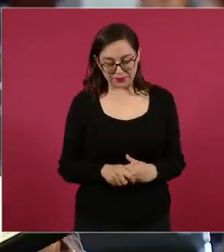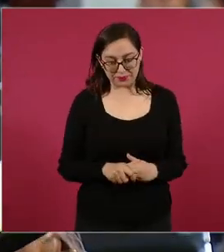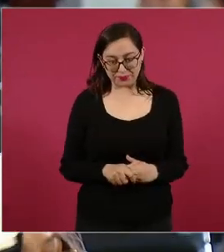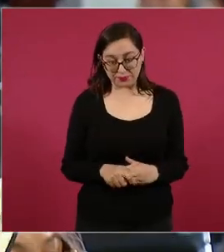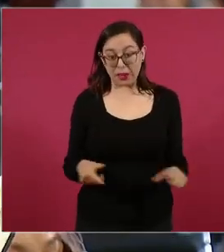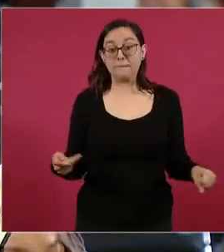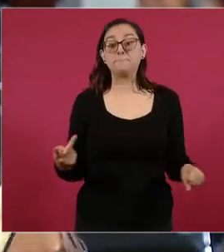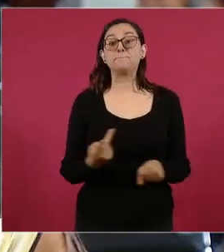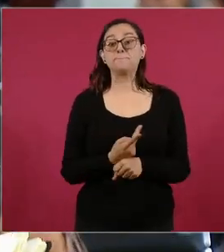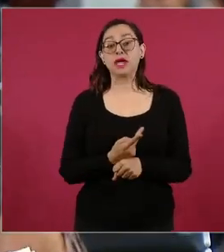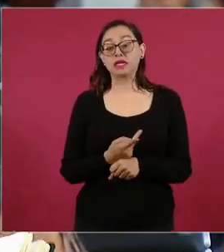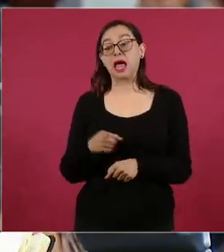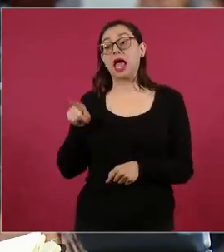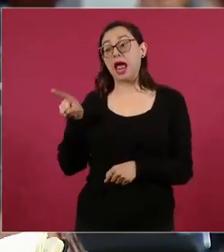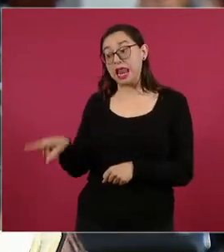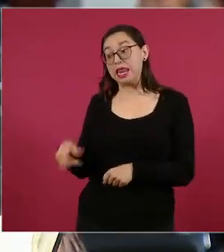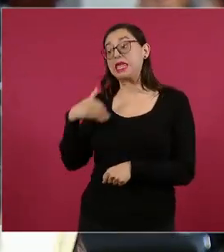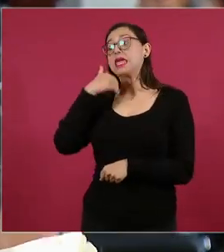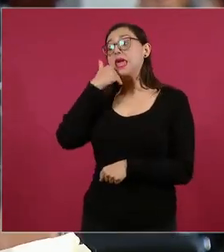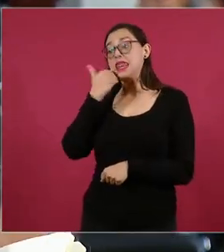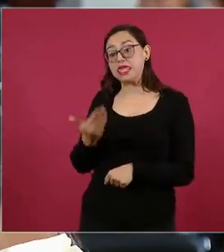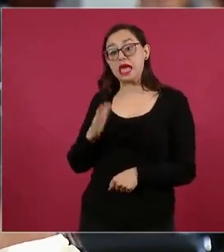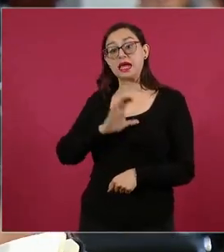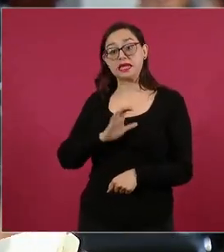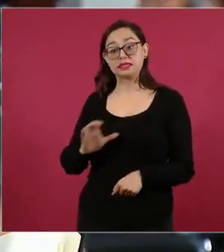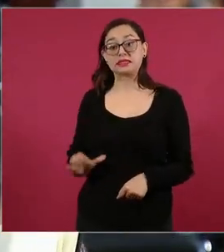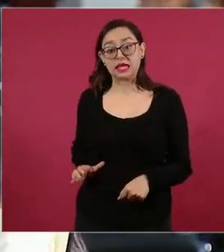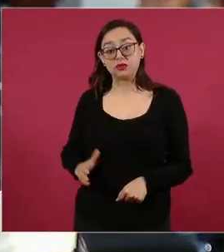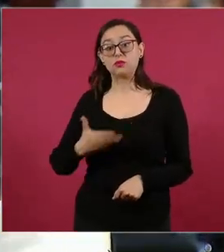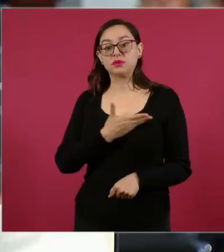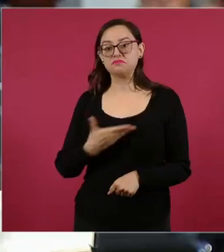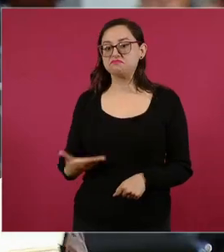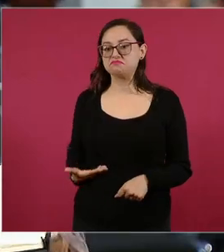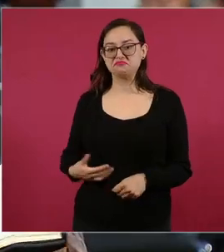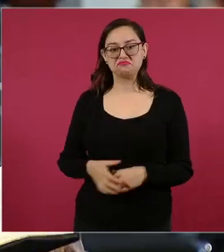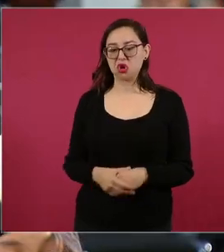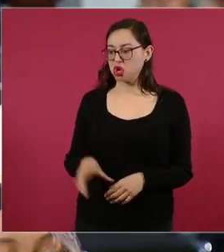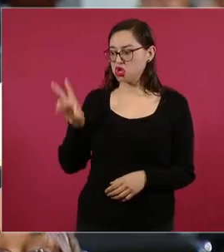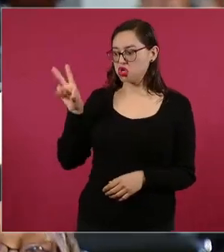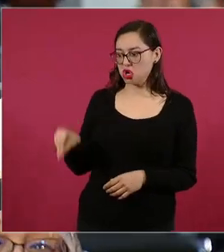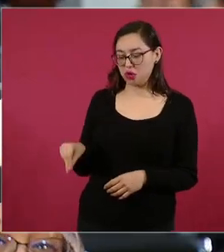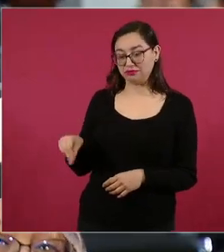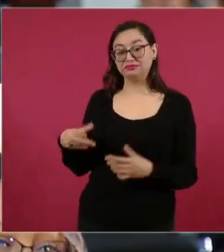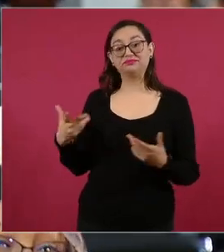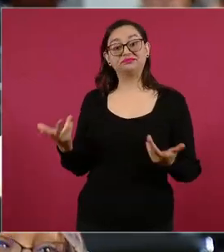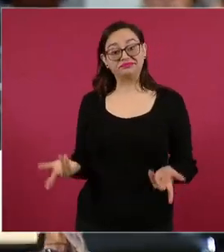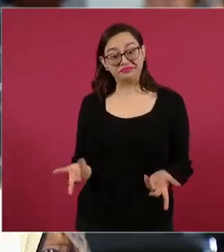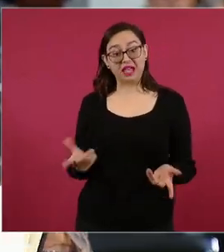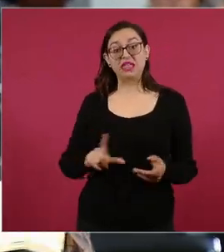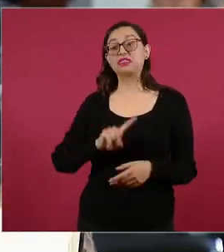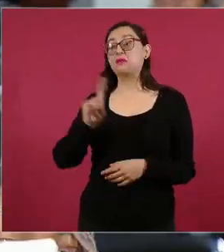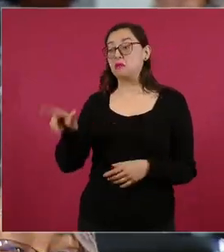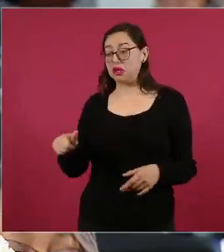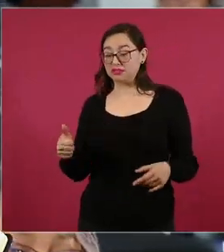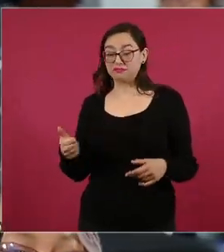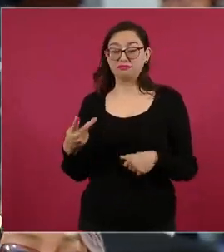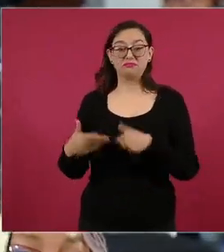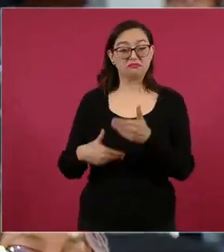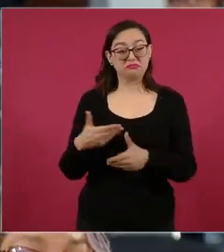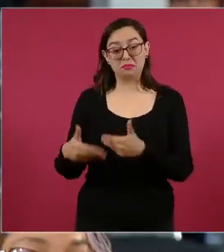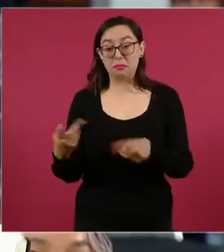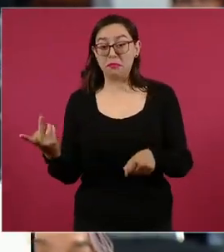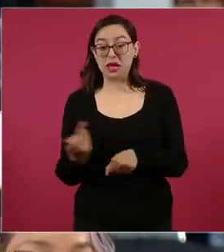que él hubiese querido ser el candidato y que no lo fue. El escenario se polarizó o se crispó entre dos